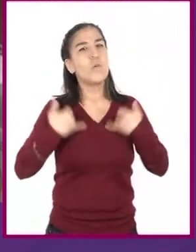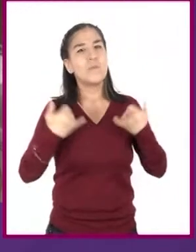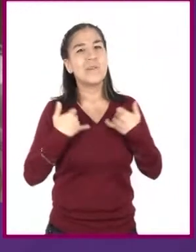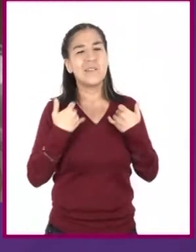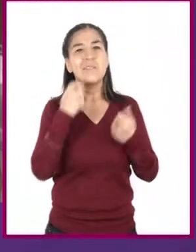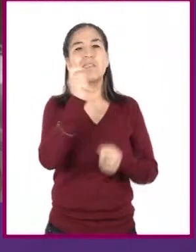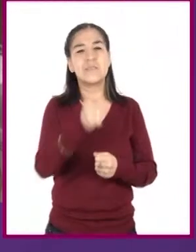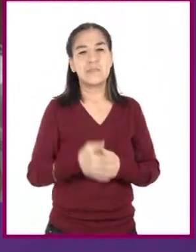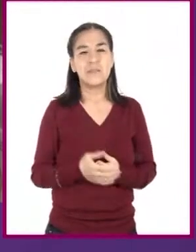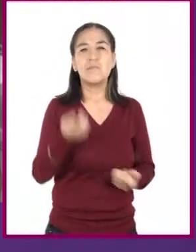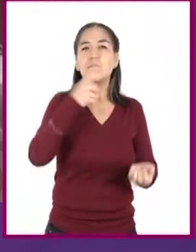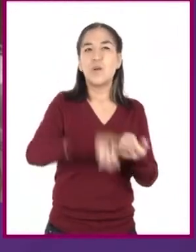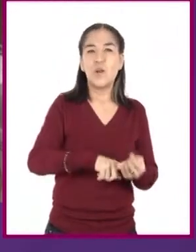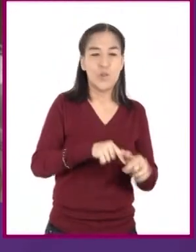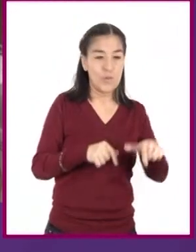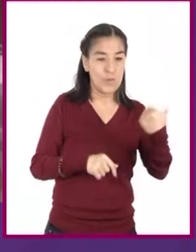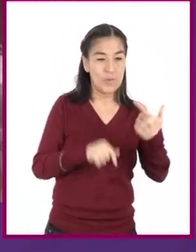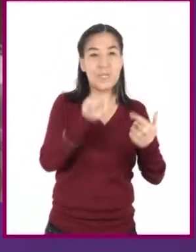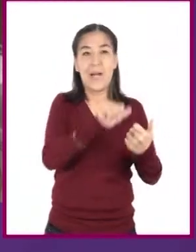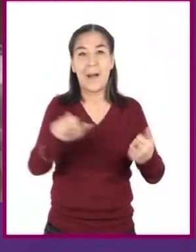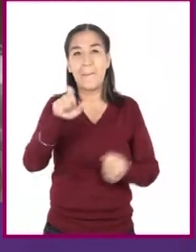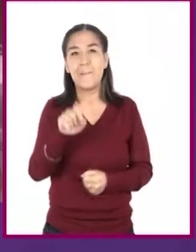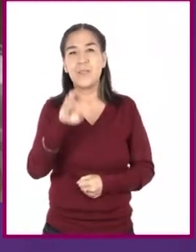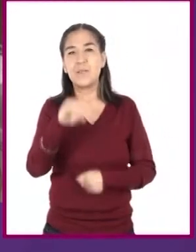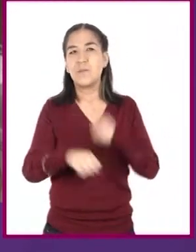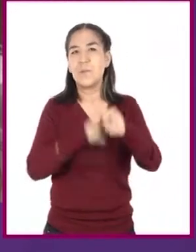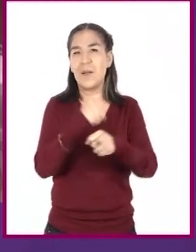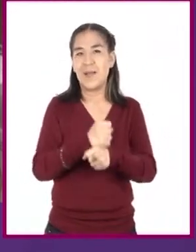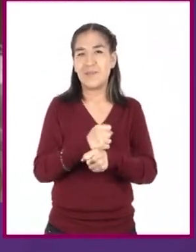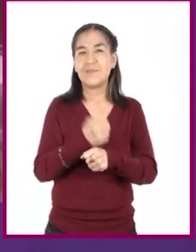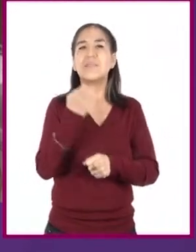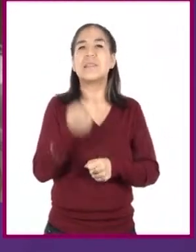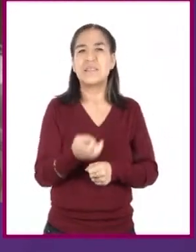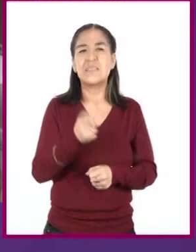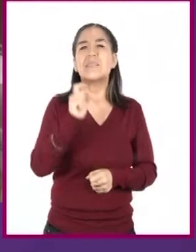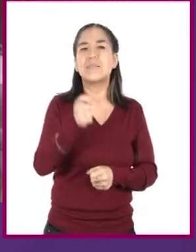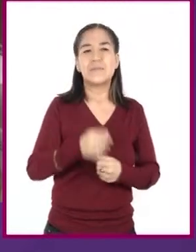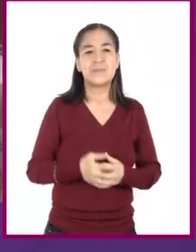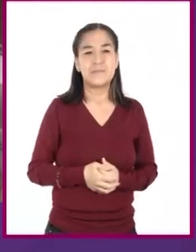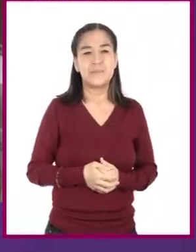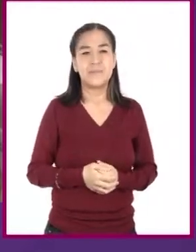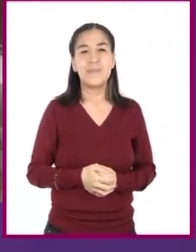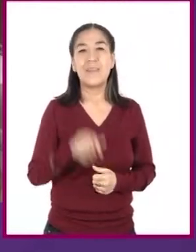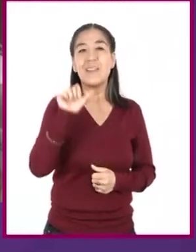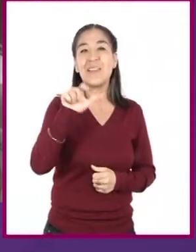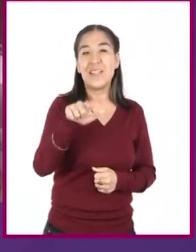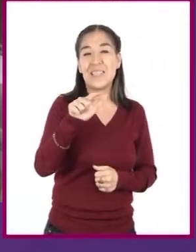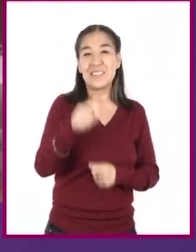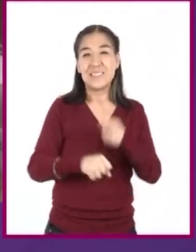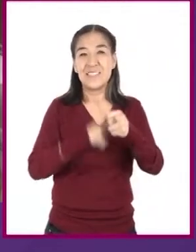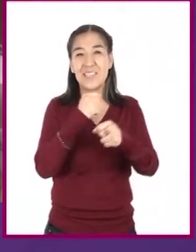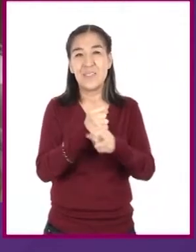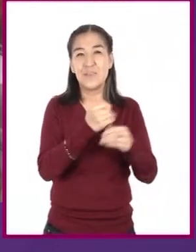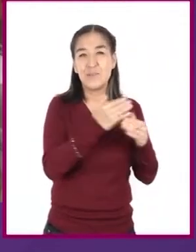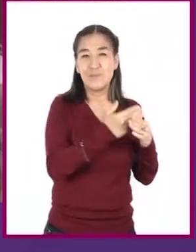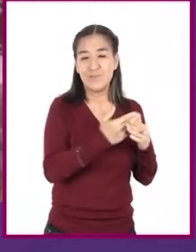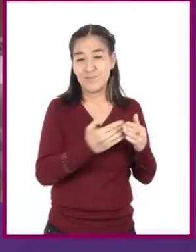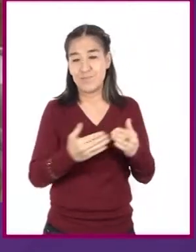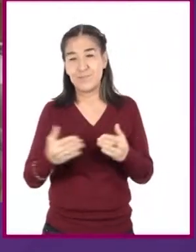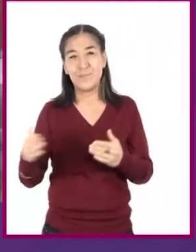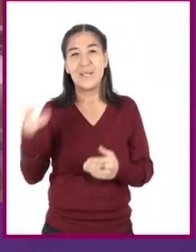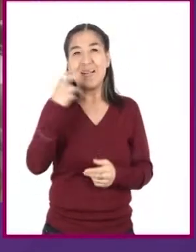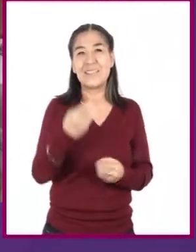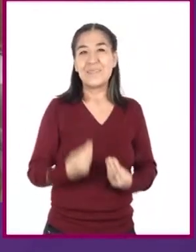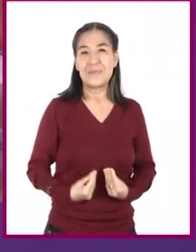es tener entre 12 y 29 años de edad, es decir, son 17 años de nuestro curso